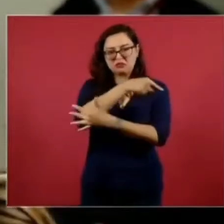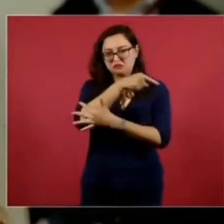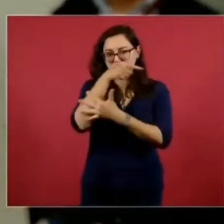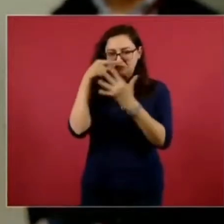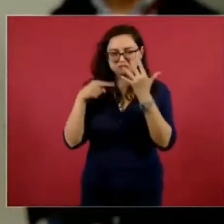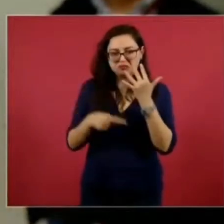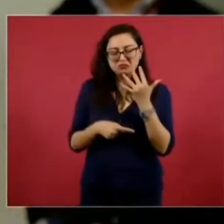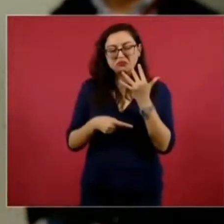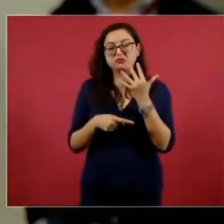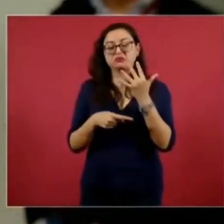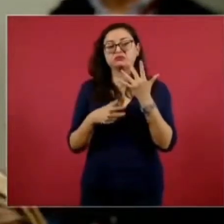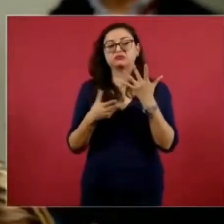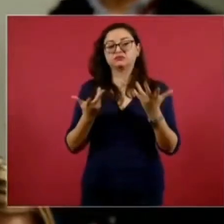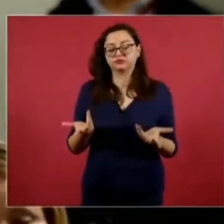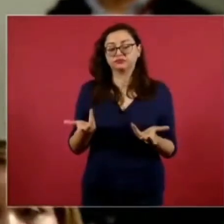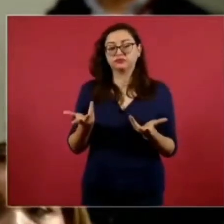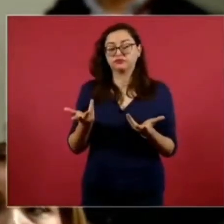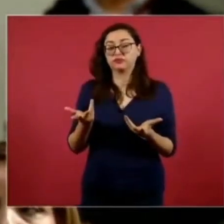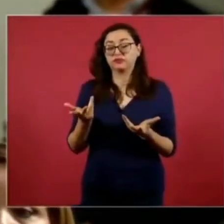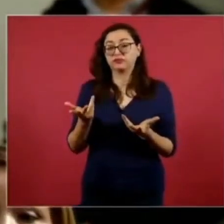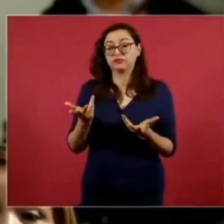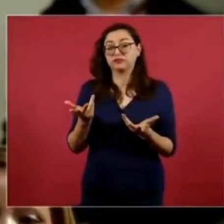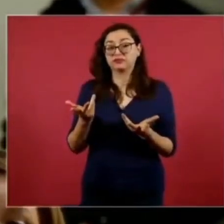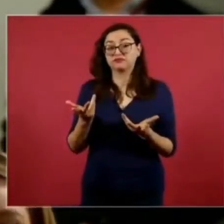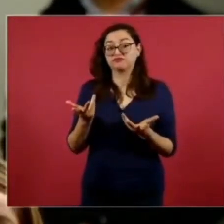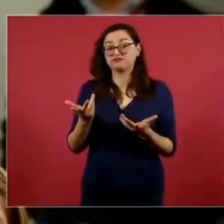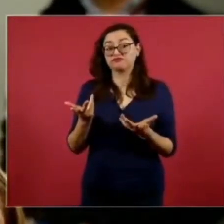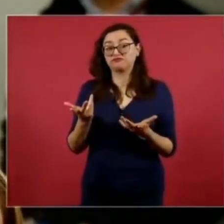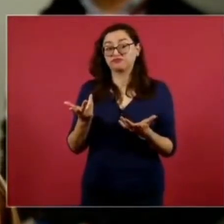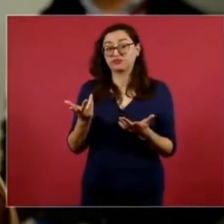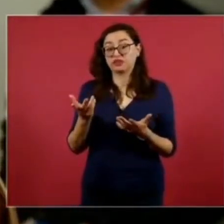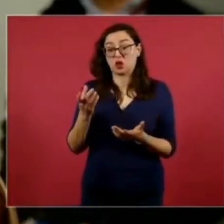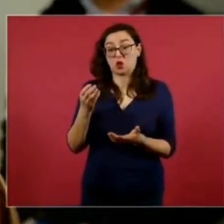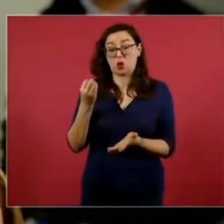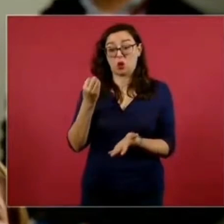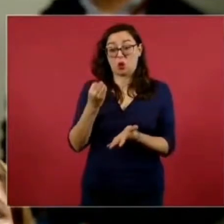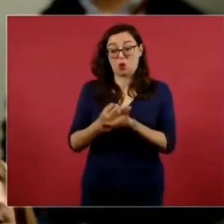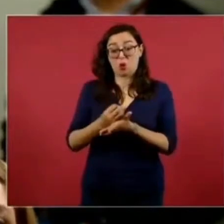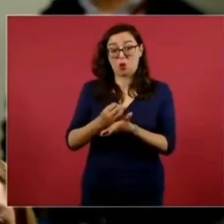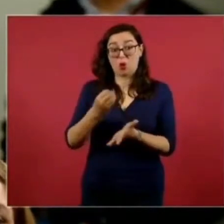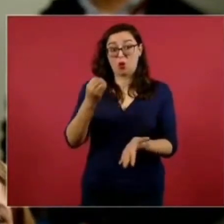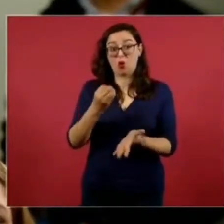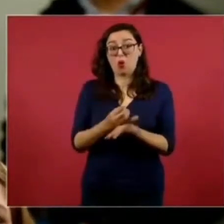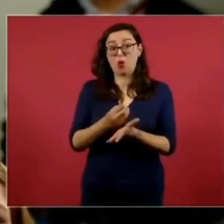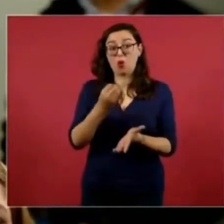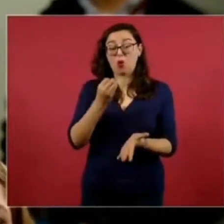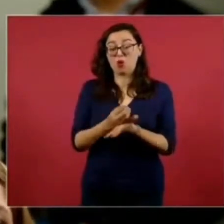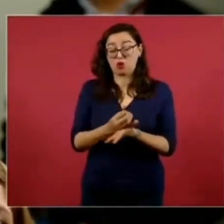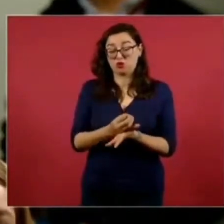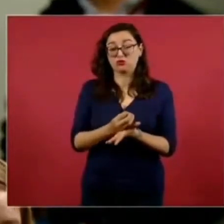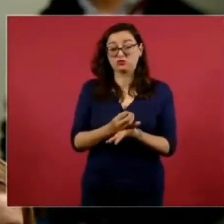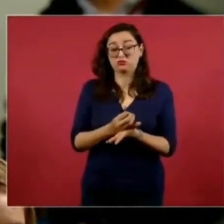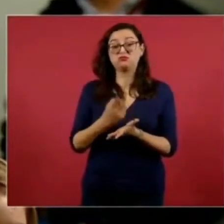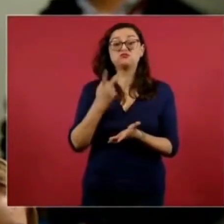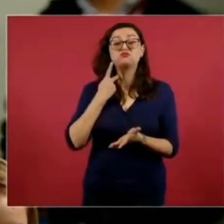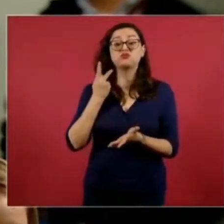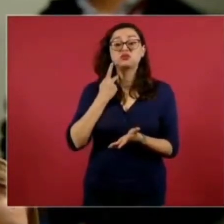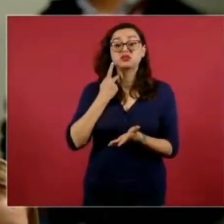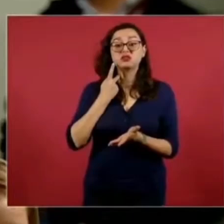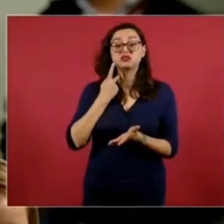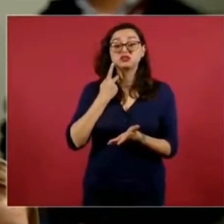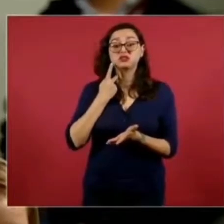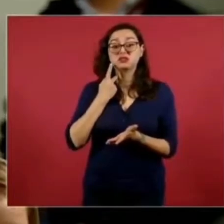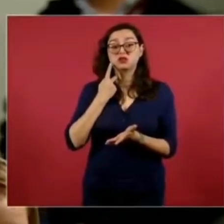extranjero incluyendo Pues que recibió lingotes de oro por parte de eh políticos eh